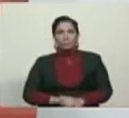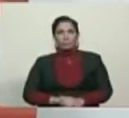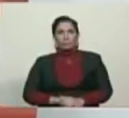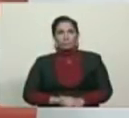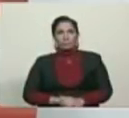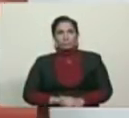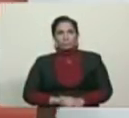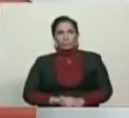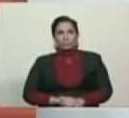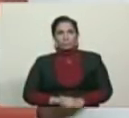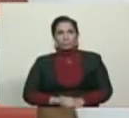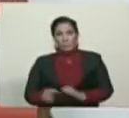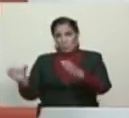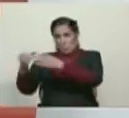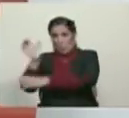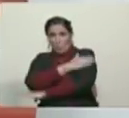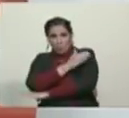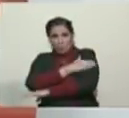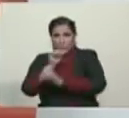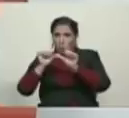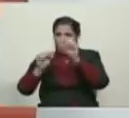Si la oposición continúa